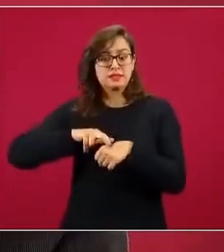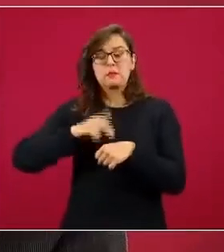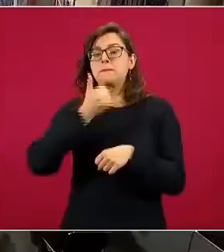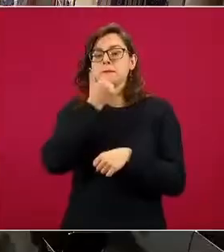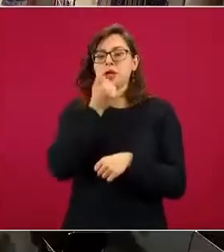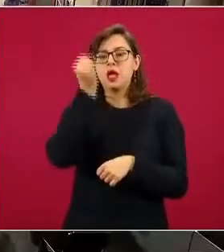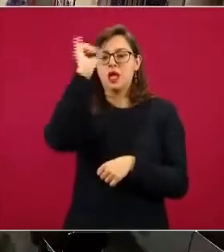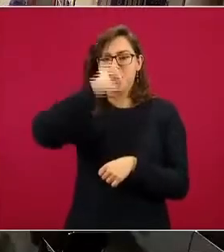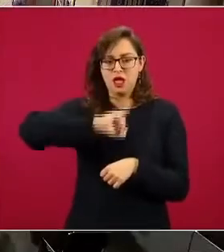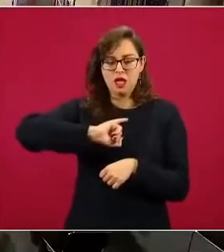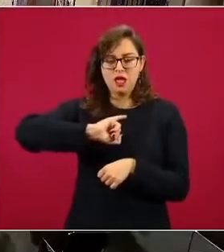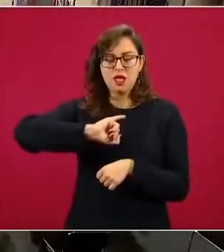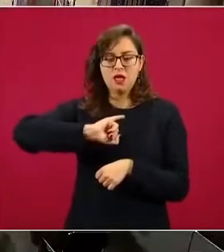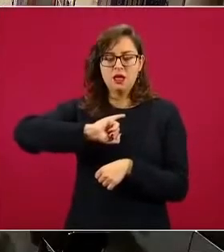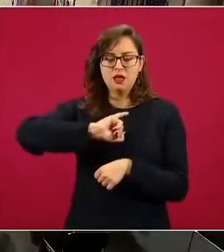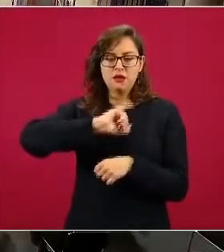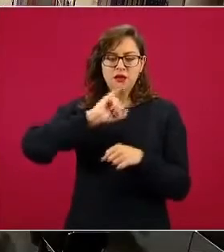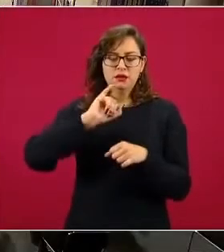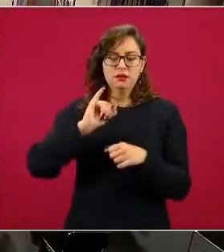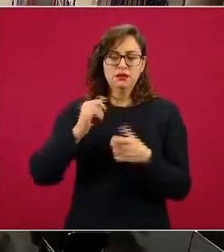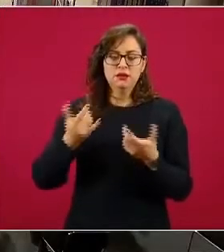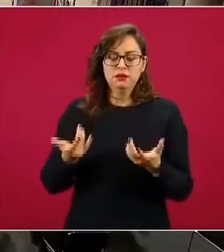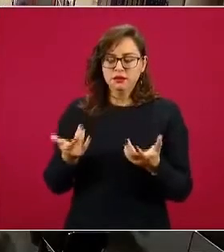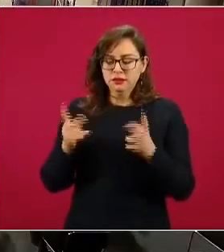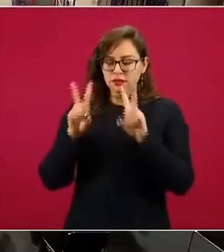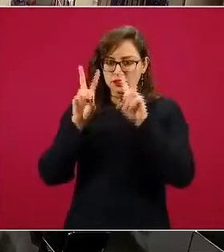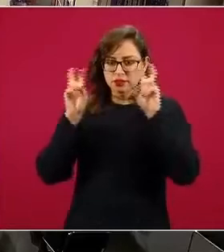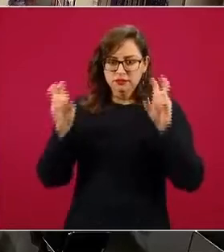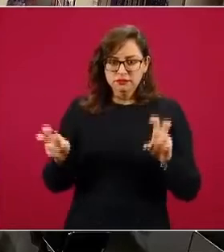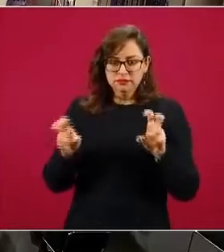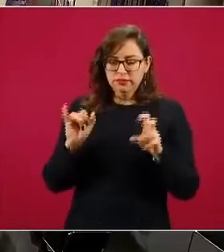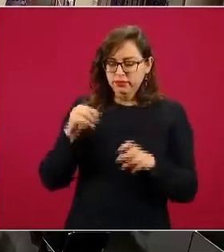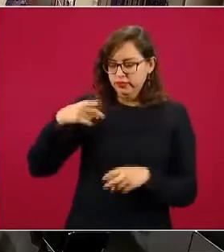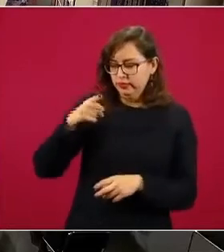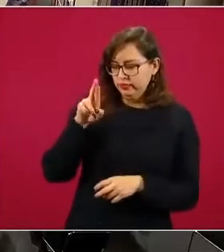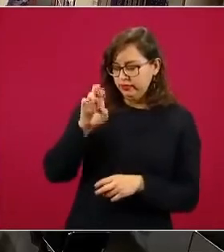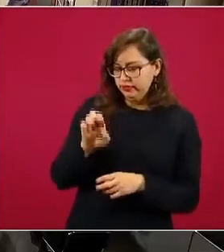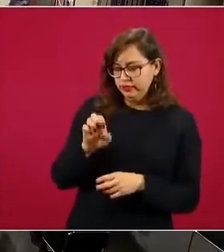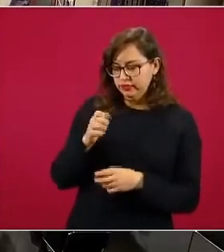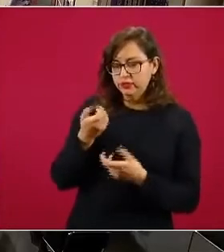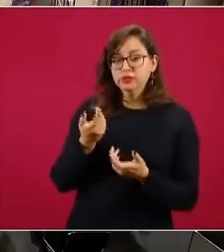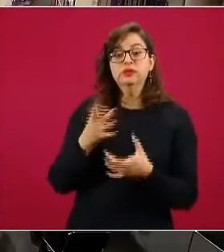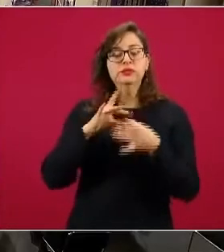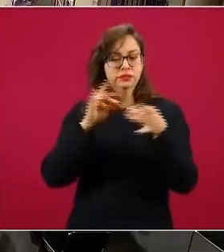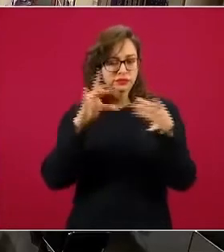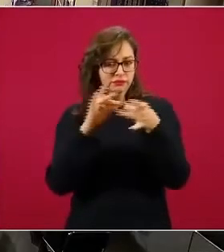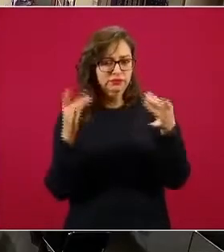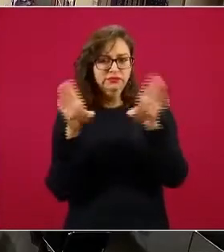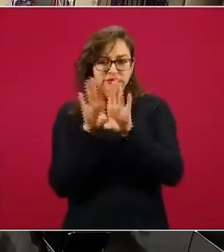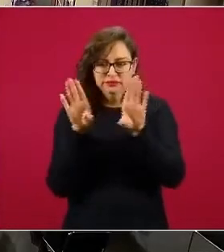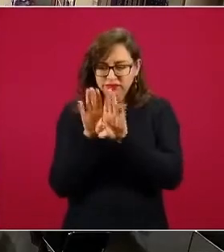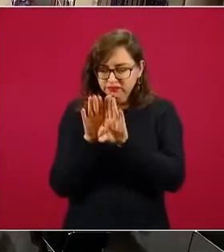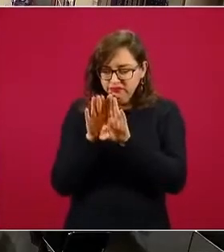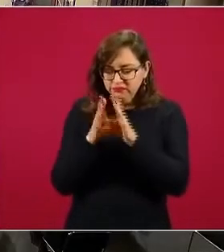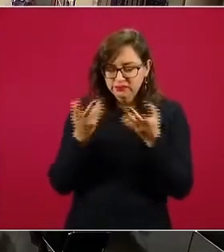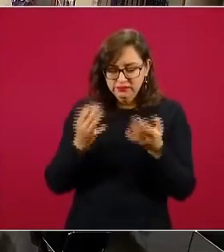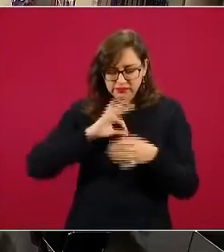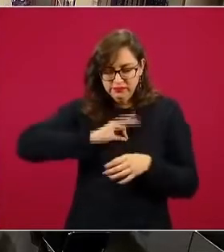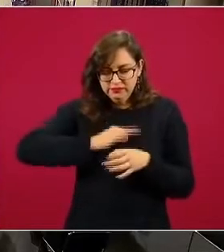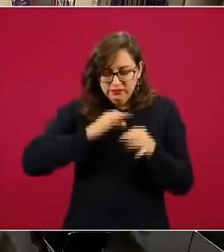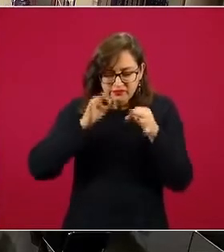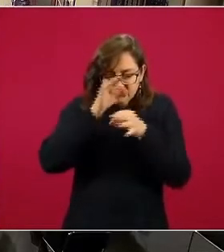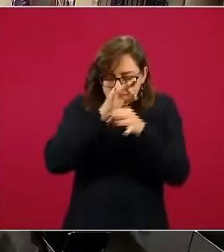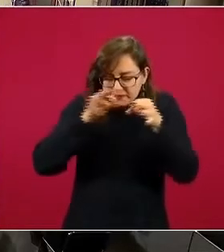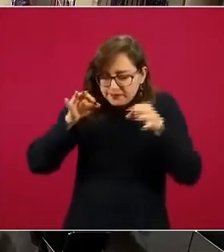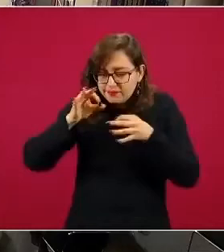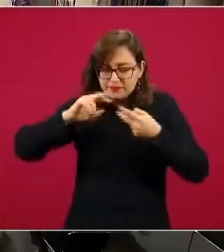jefe del Departamento de Biología Molecular del INDRE, y explicó el proceso de monitoreo de las